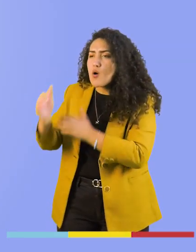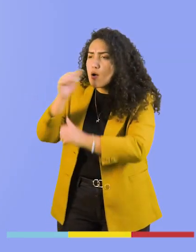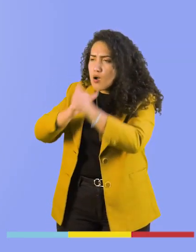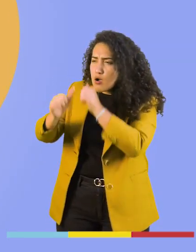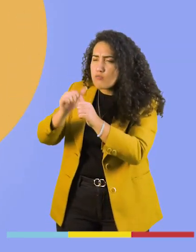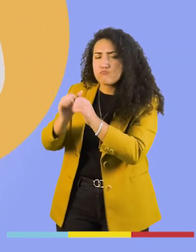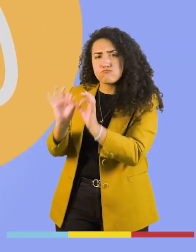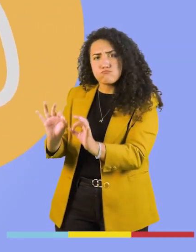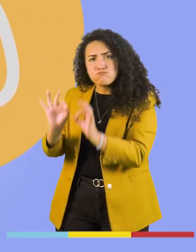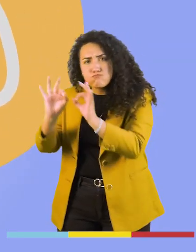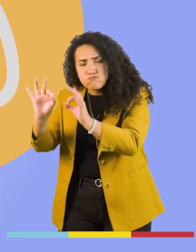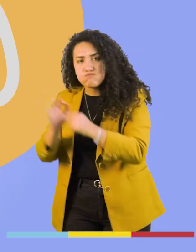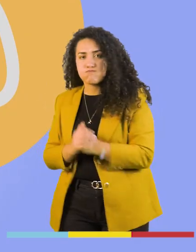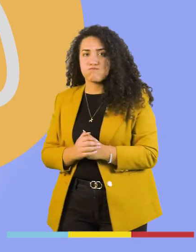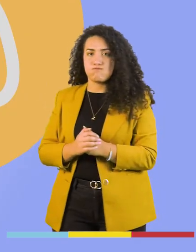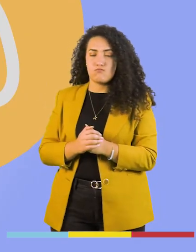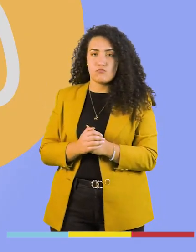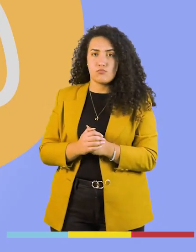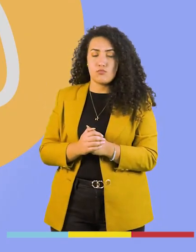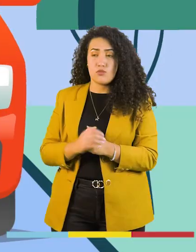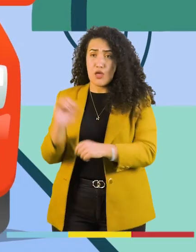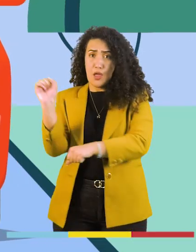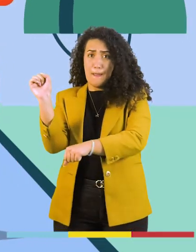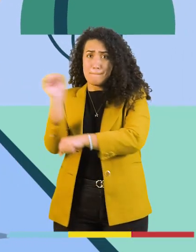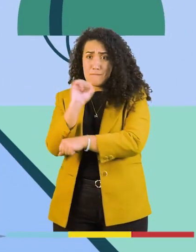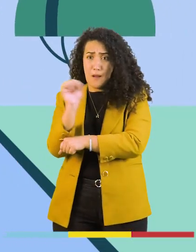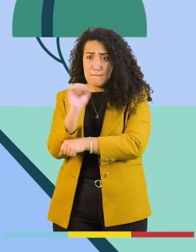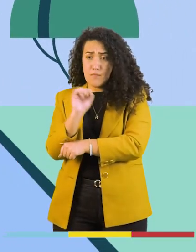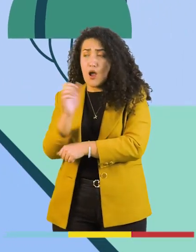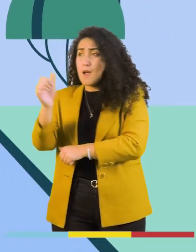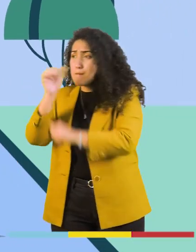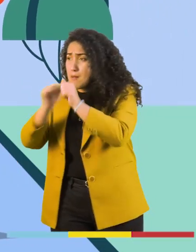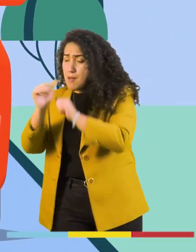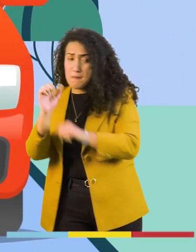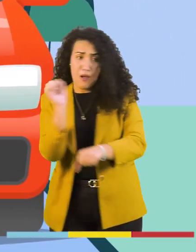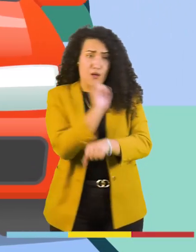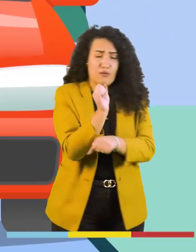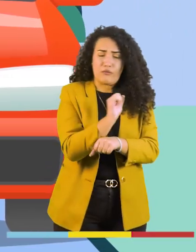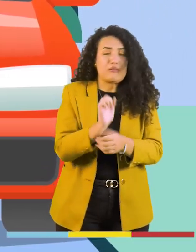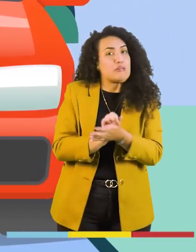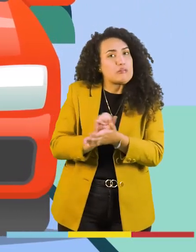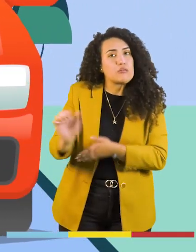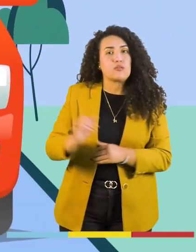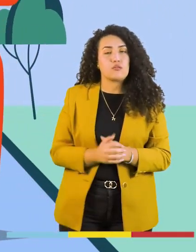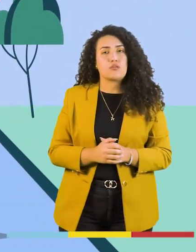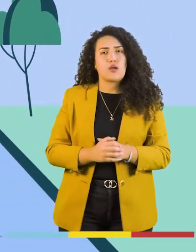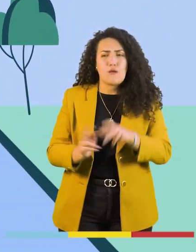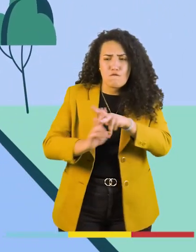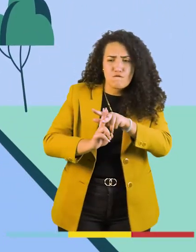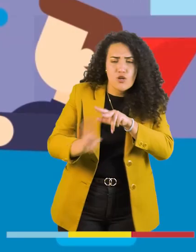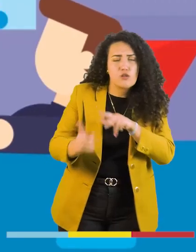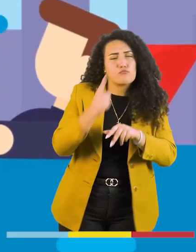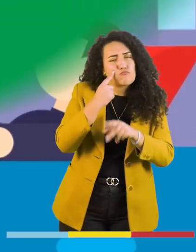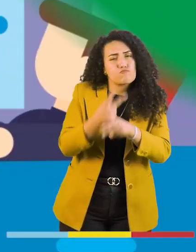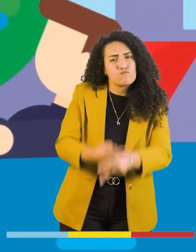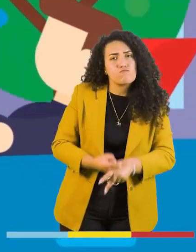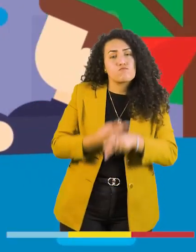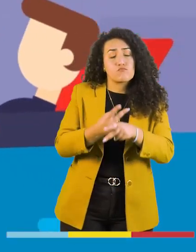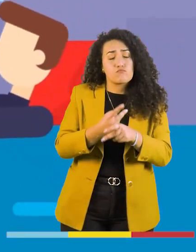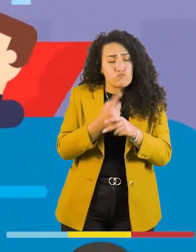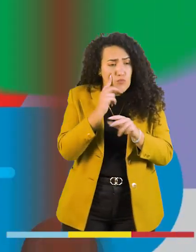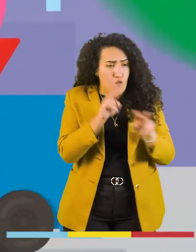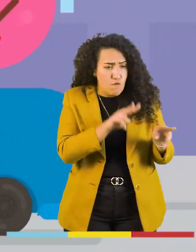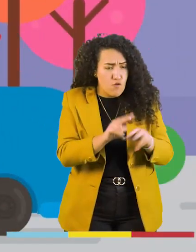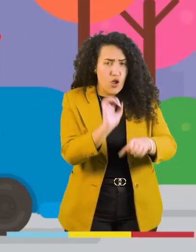en establecimientos reconocidos. En las vías, aléjate de la combinación alcohol y conducción. Puede ser mortal. Respeta